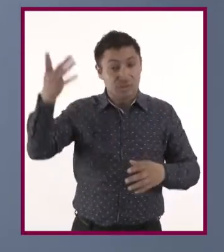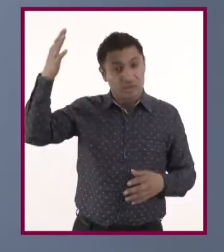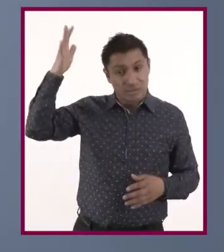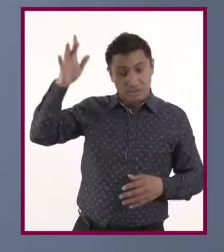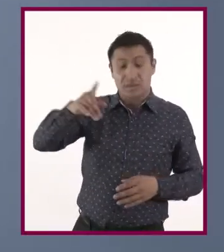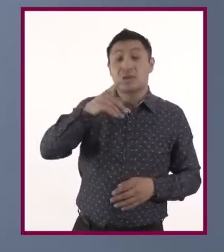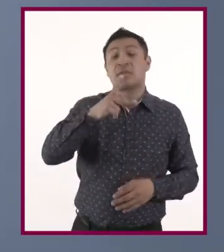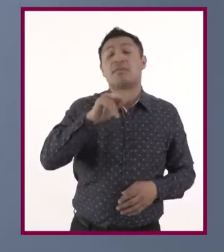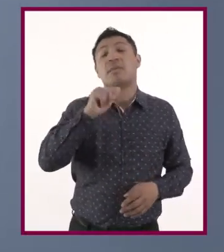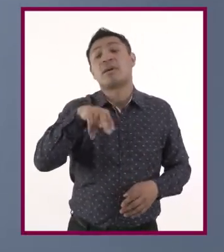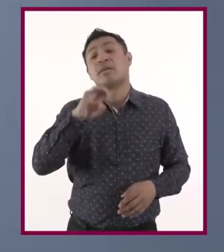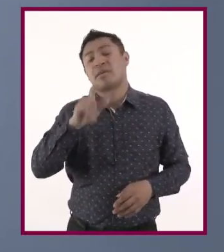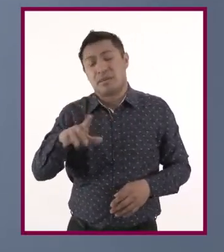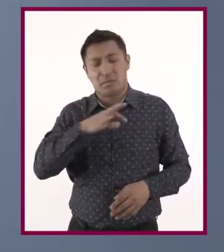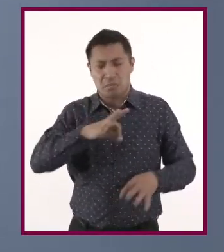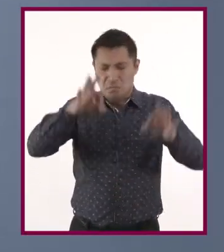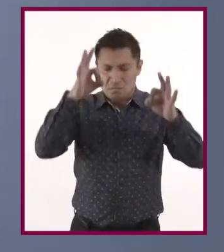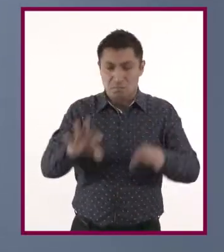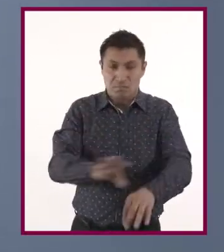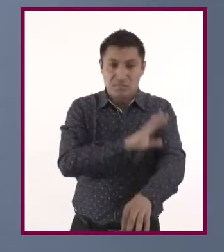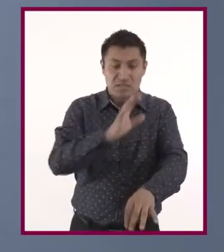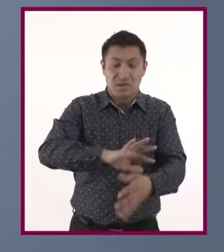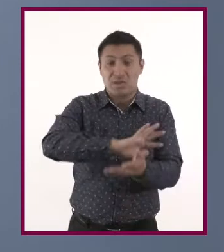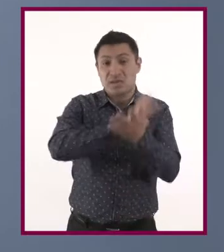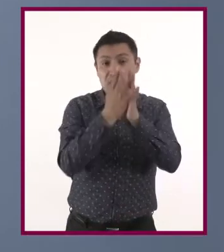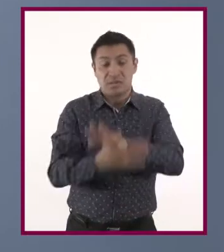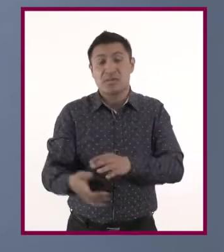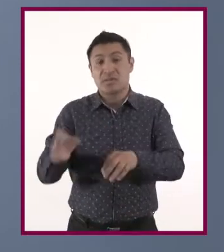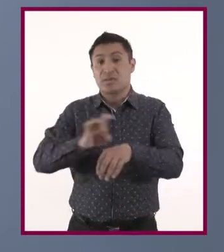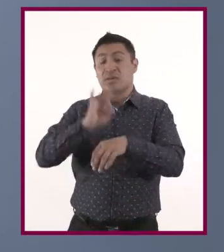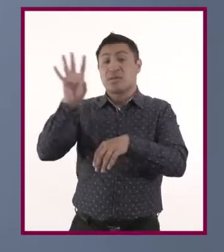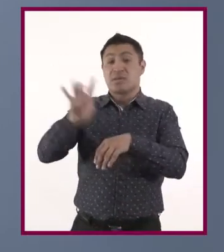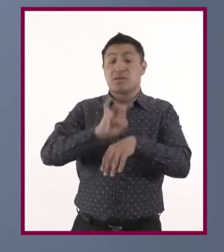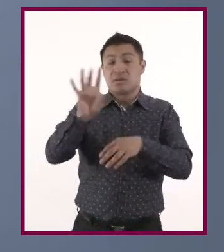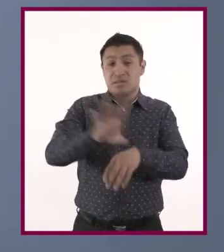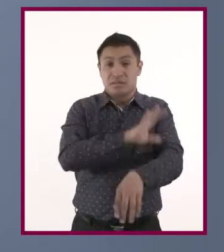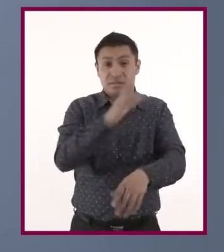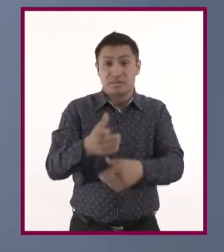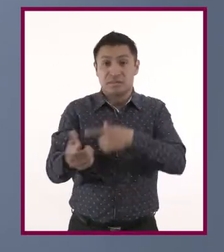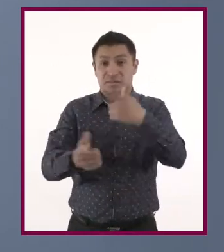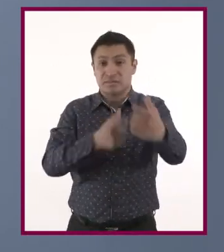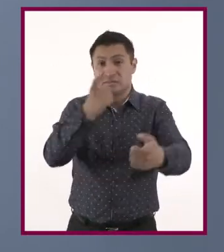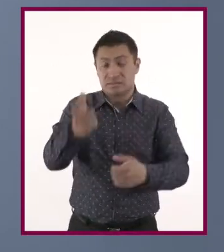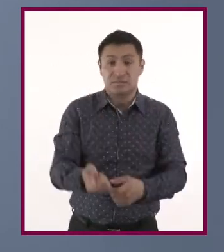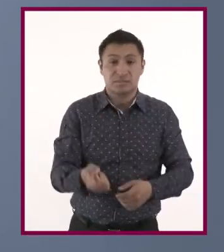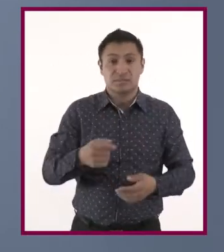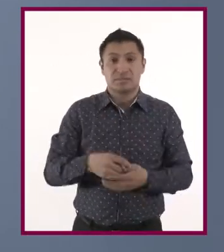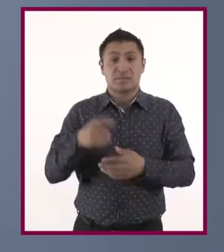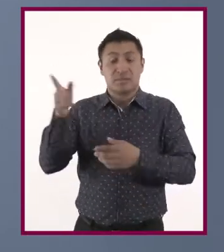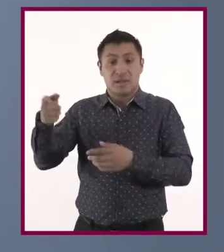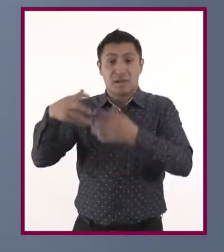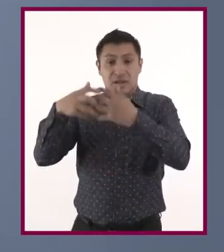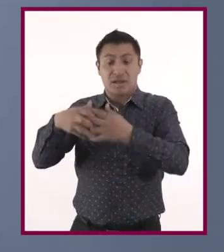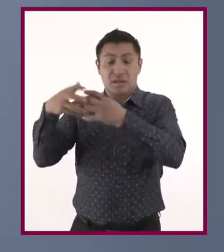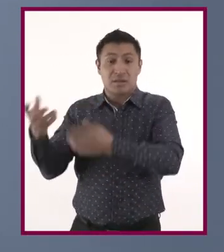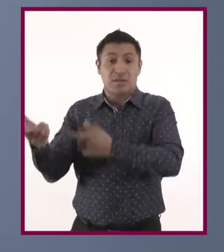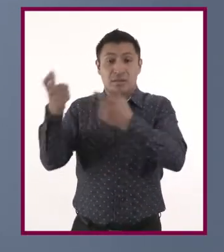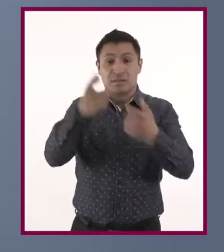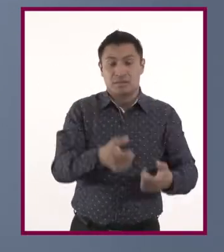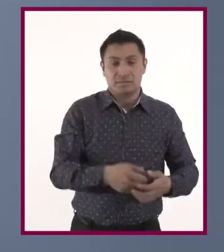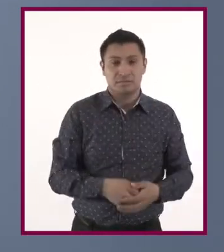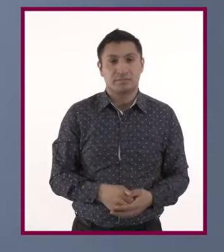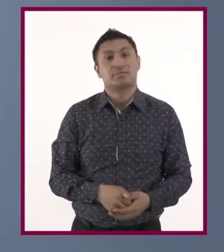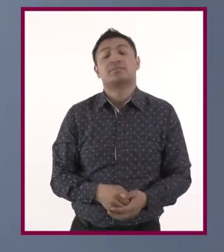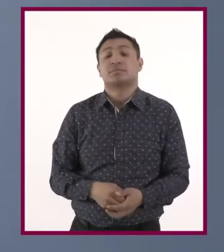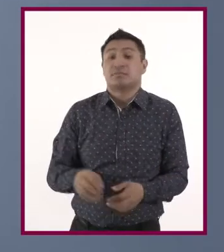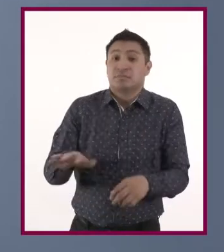un excedente de energía que puede regresar a la red de electricidad y recibir una paga por la compañía de electricidad que te la compra.